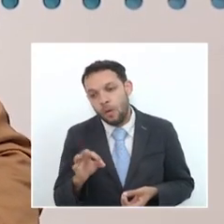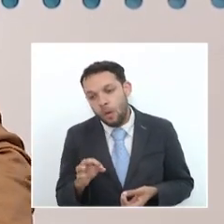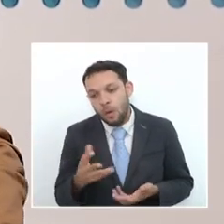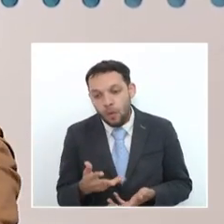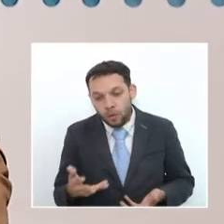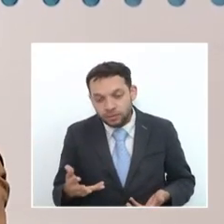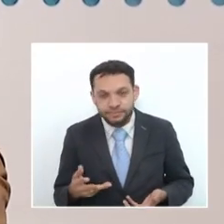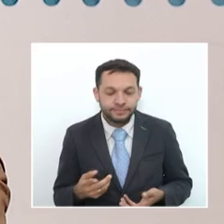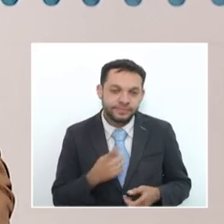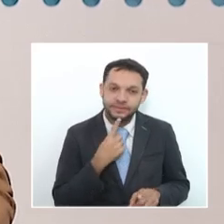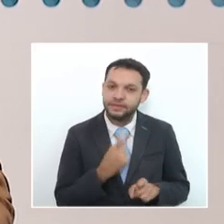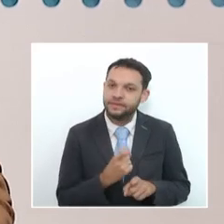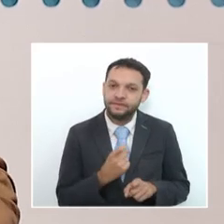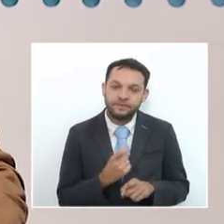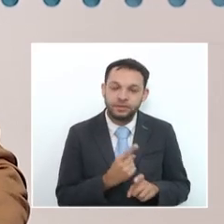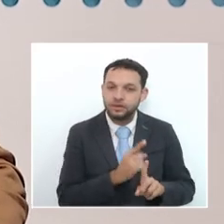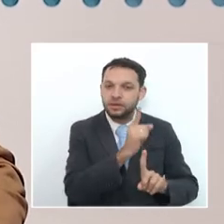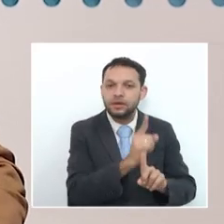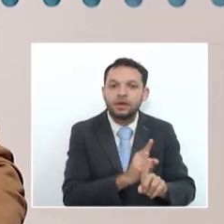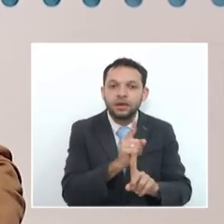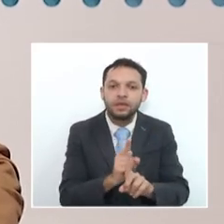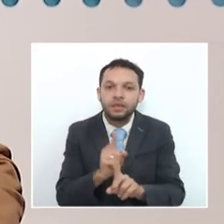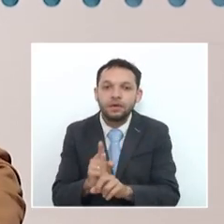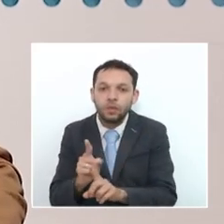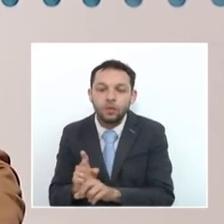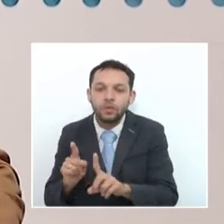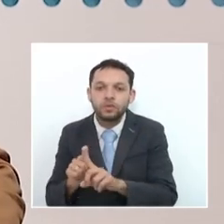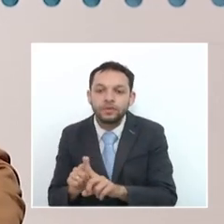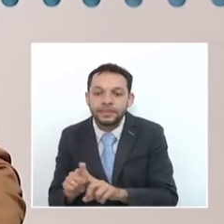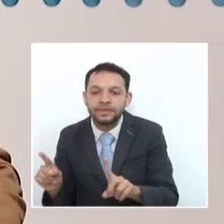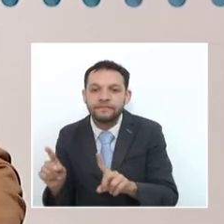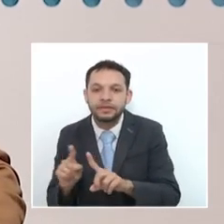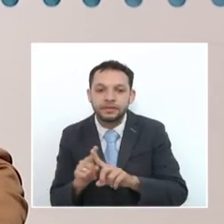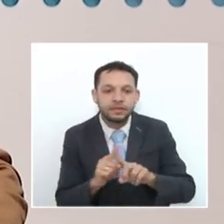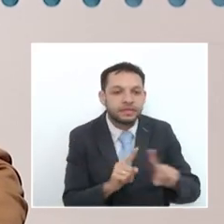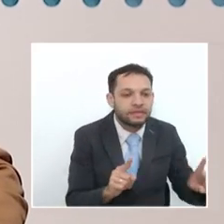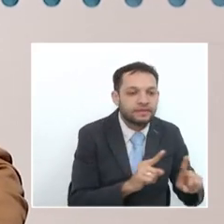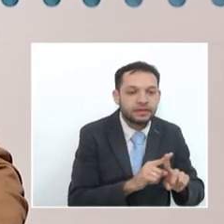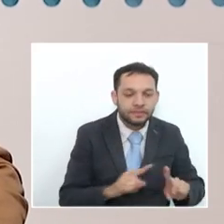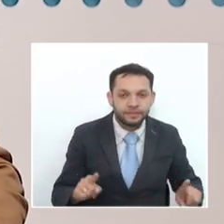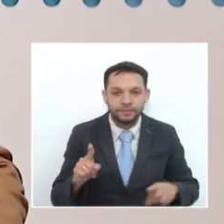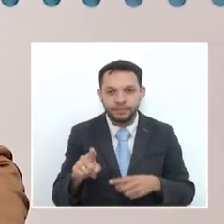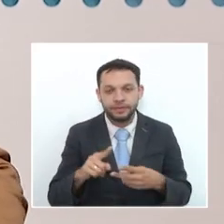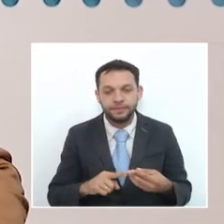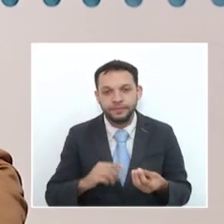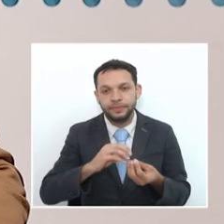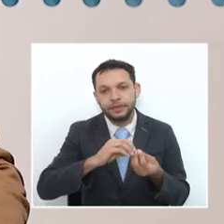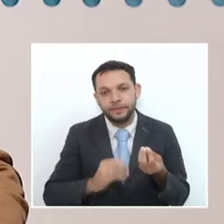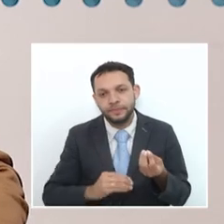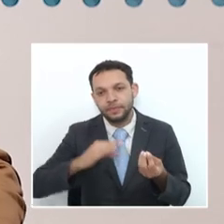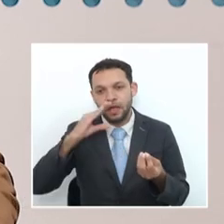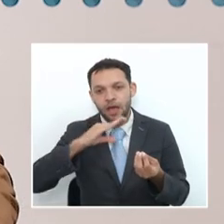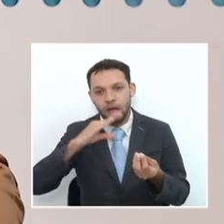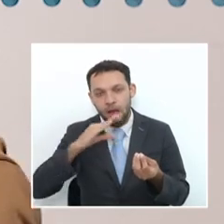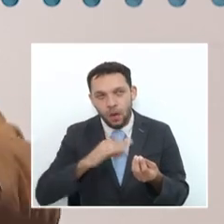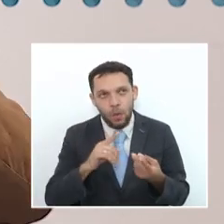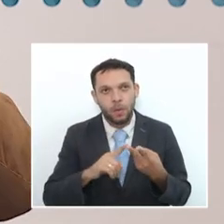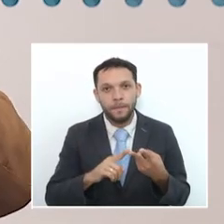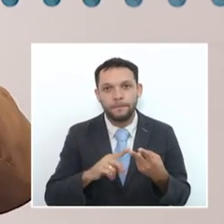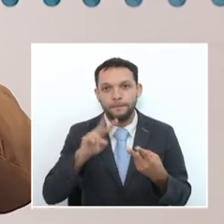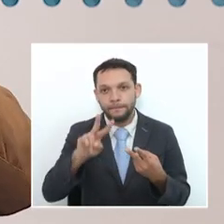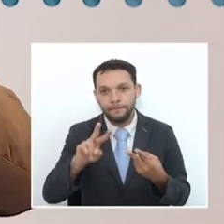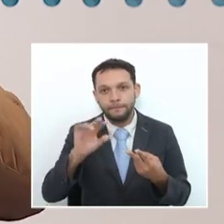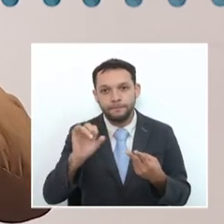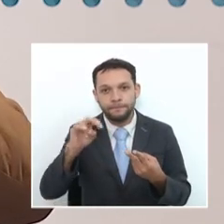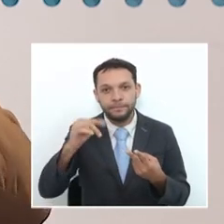individual. Se ha hablado del ajo, se ha hablado del apio, del vinagre. Nosotros tenemos un vinagre que es